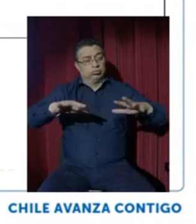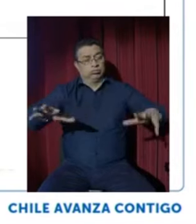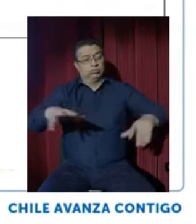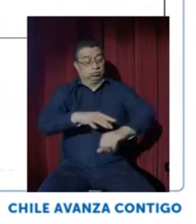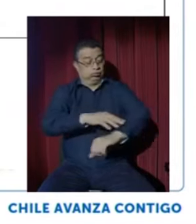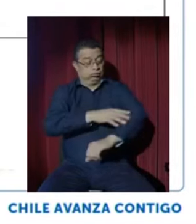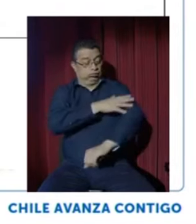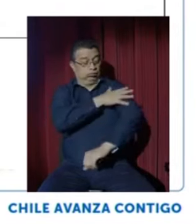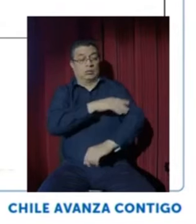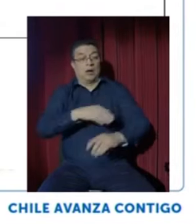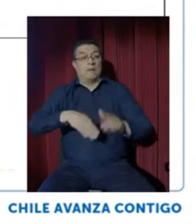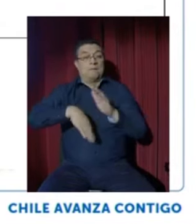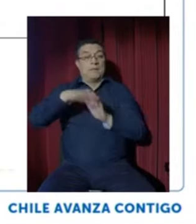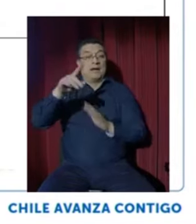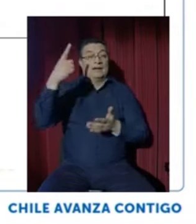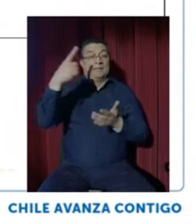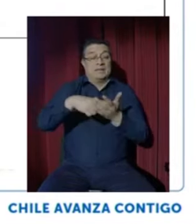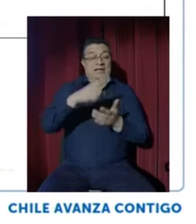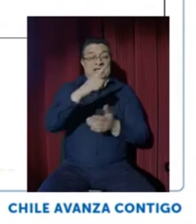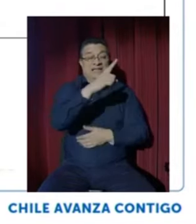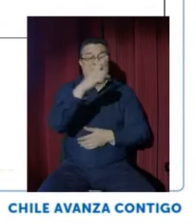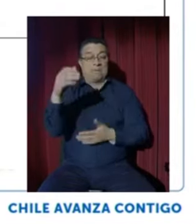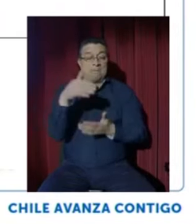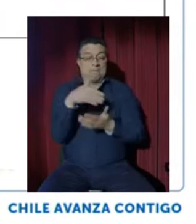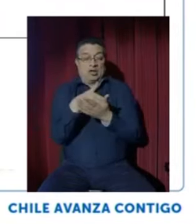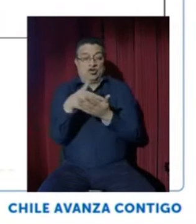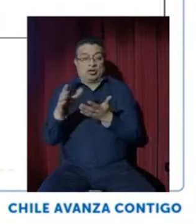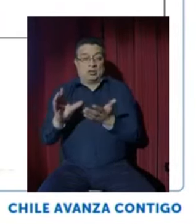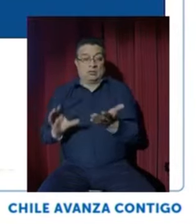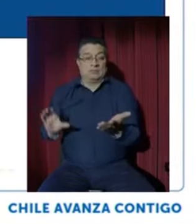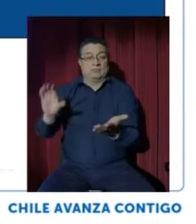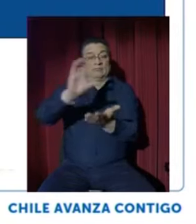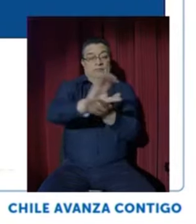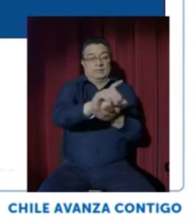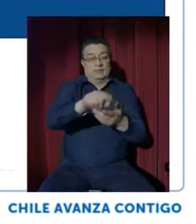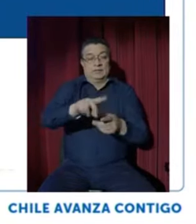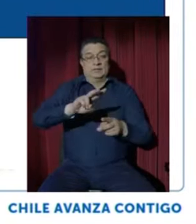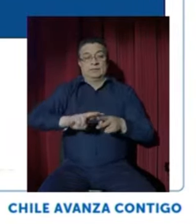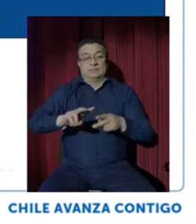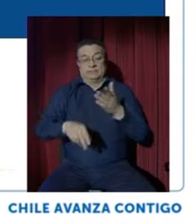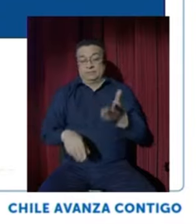muy importante más de 100 millones de pesos que están en esta